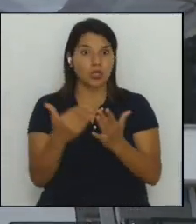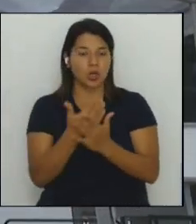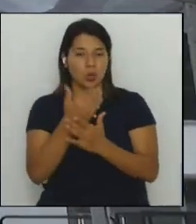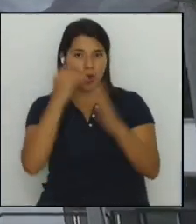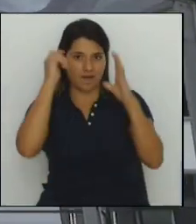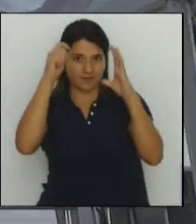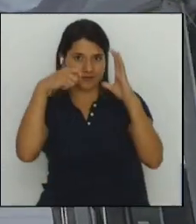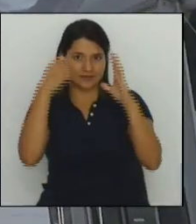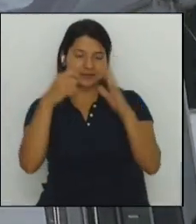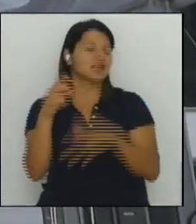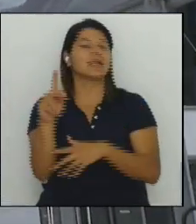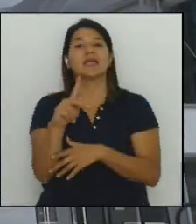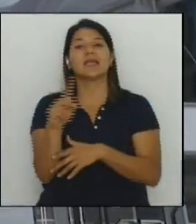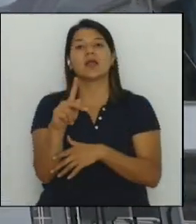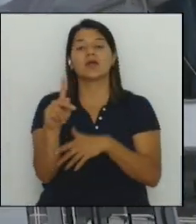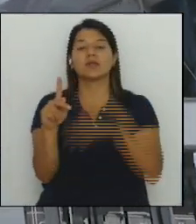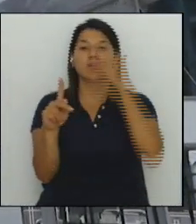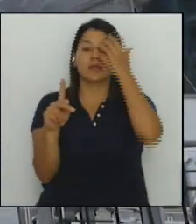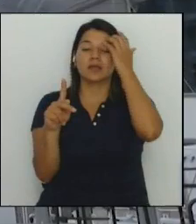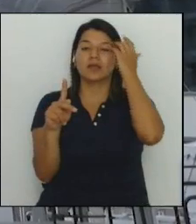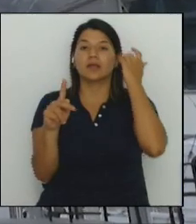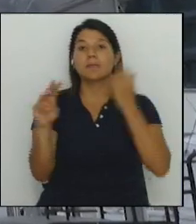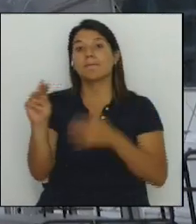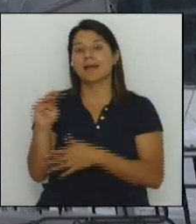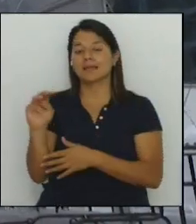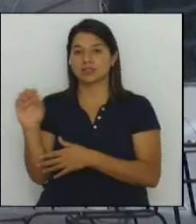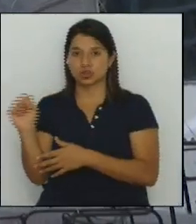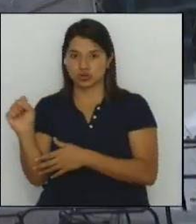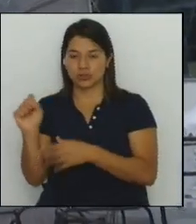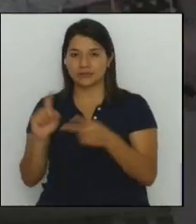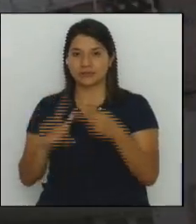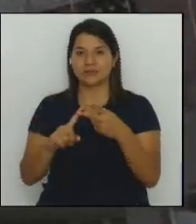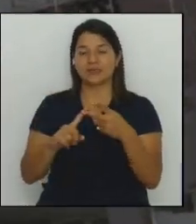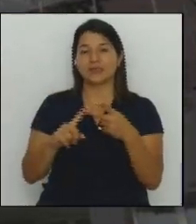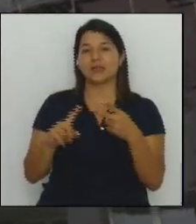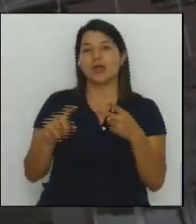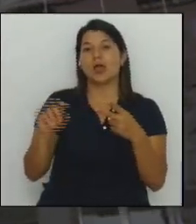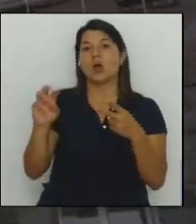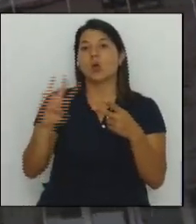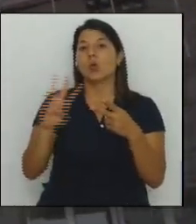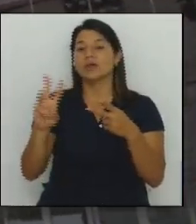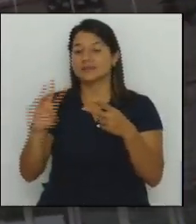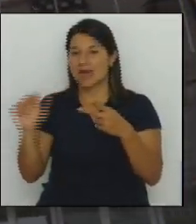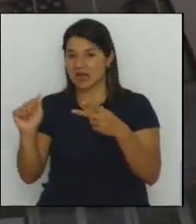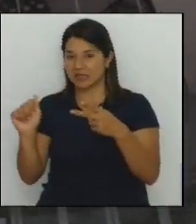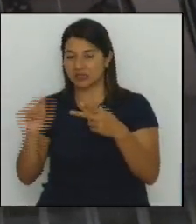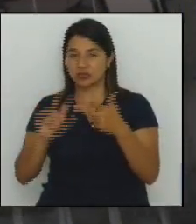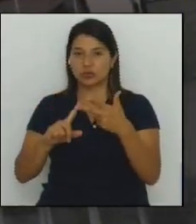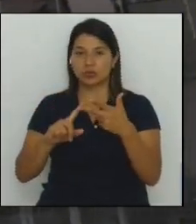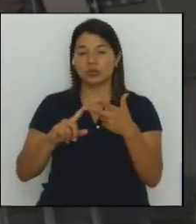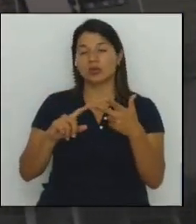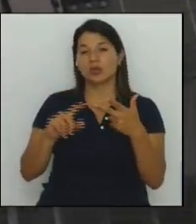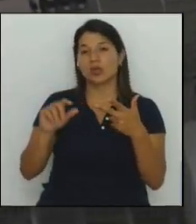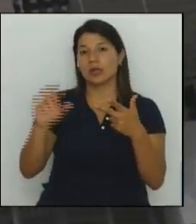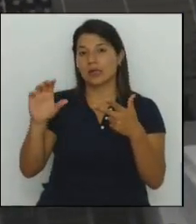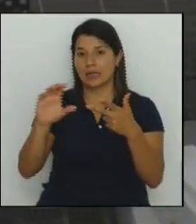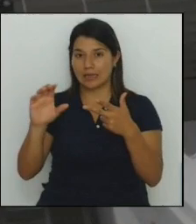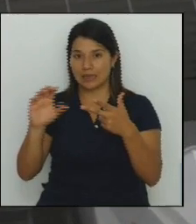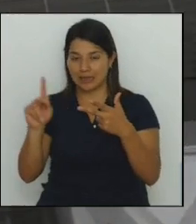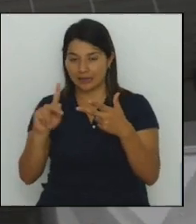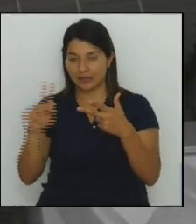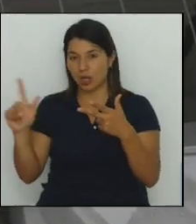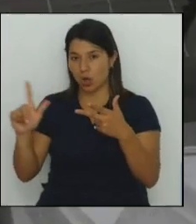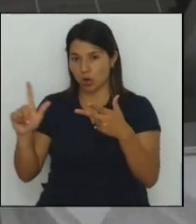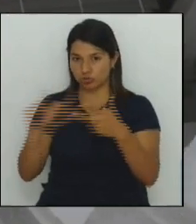Flower Moon de Martin Scorsese, Asteroid City de Wes Anderson o The Old Oak de Ken Loach. También compiten filmes